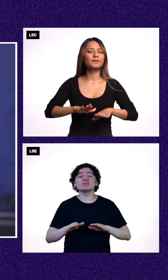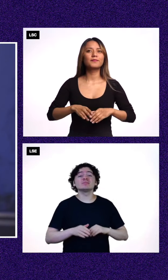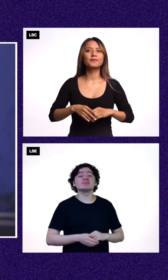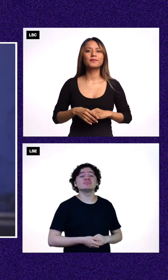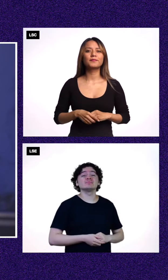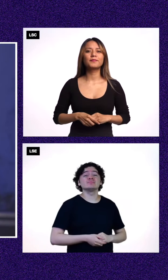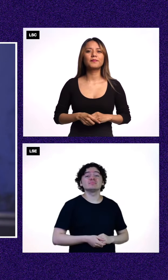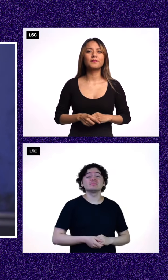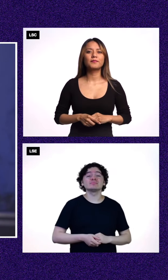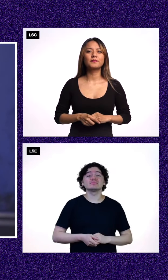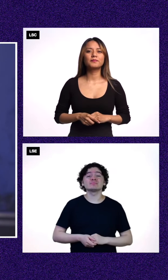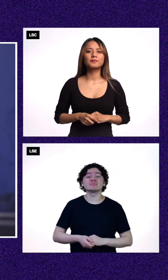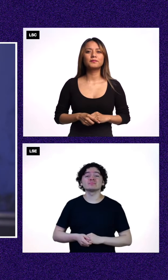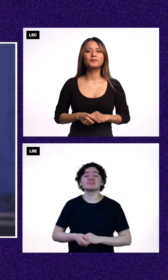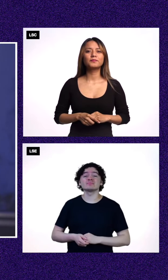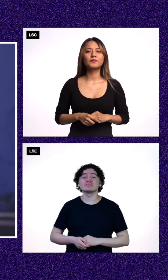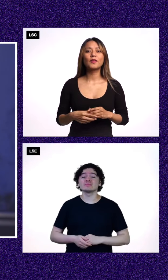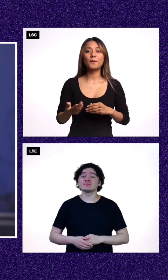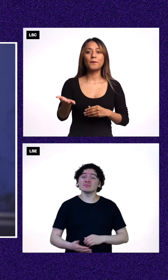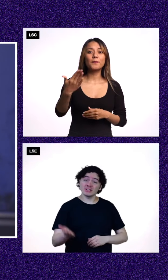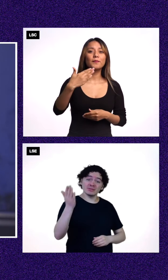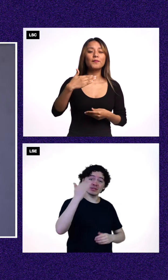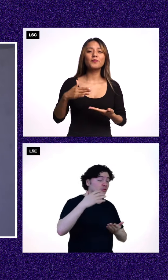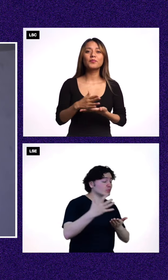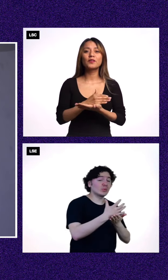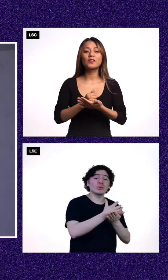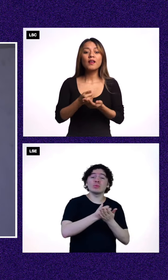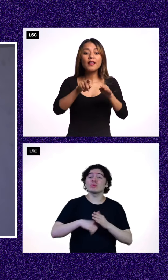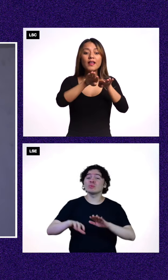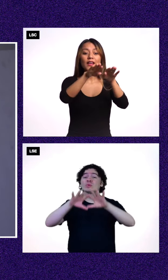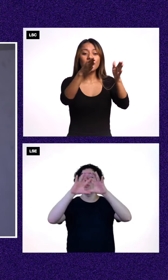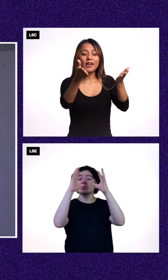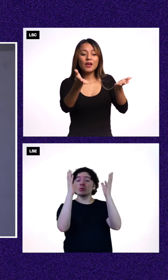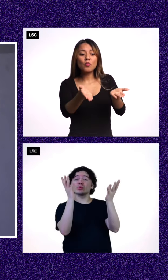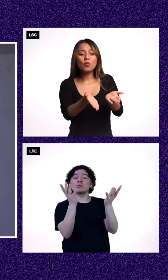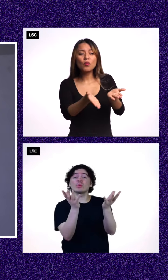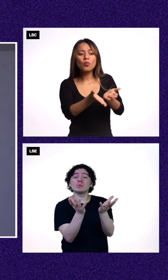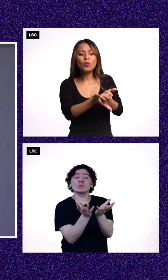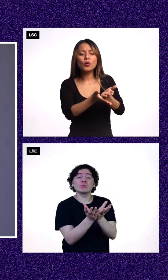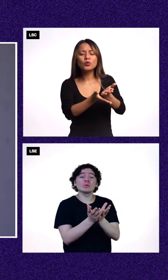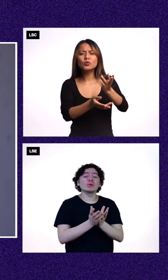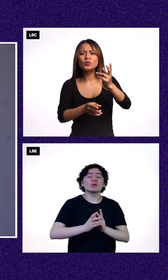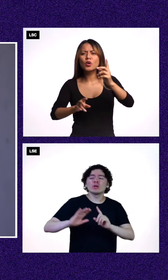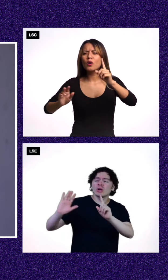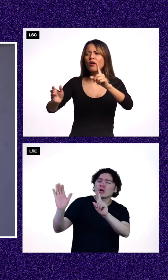Que el mundo encuentre su amor.